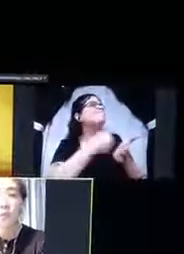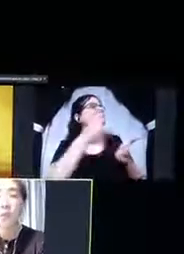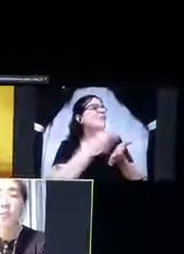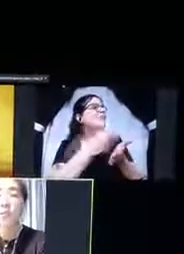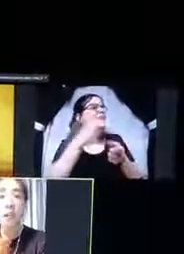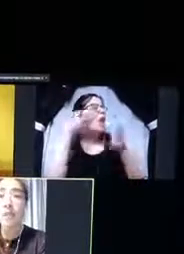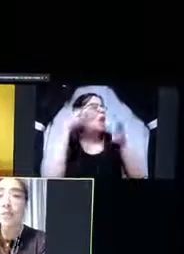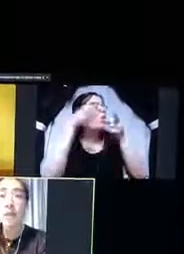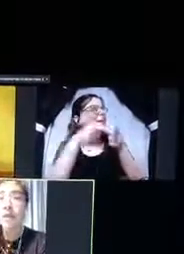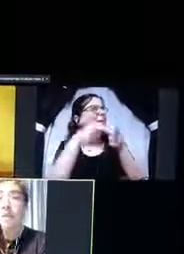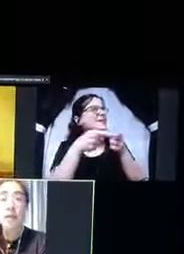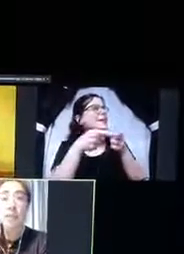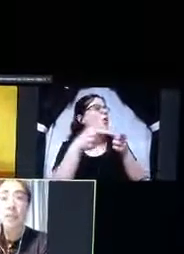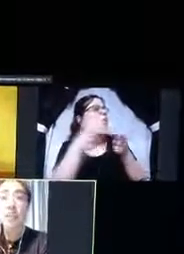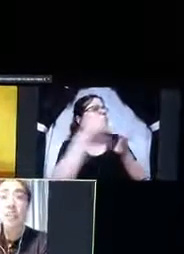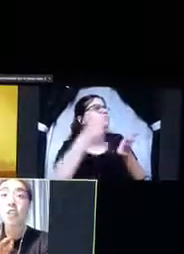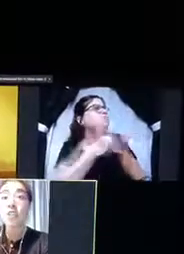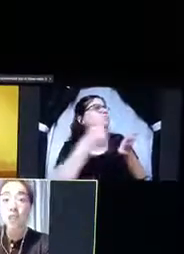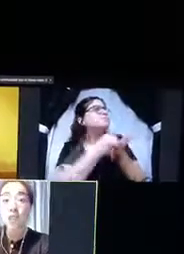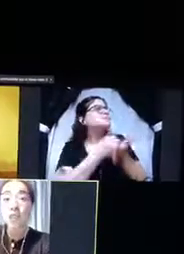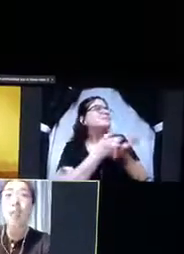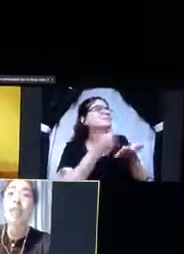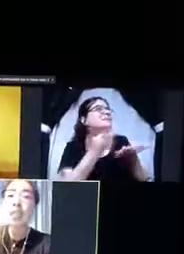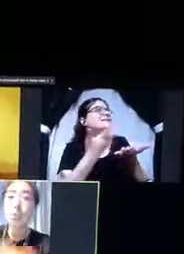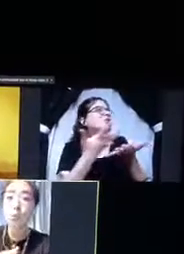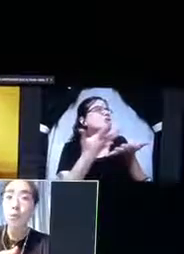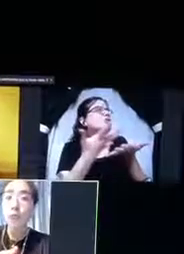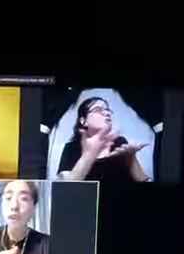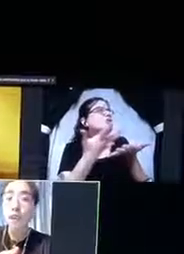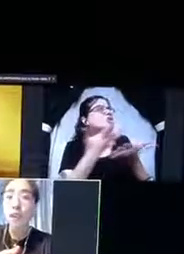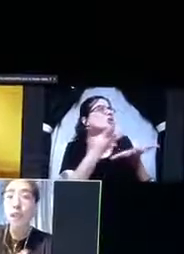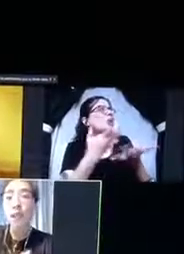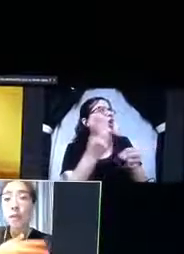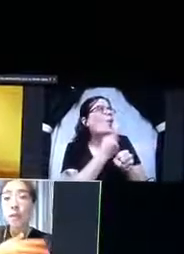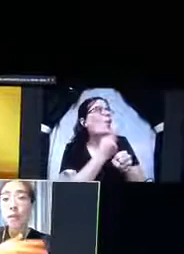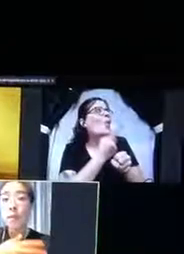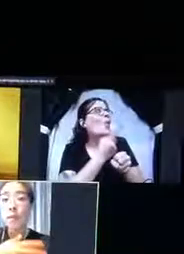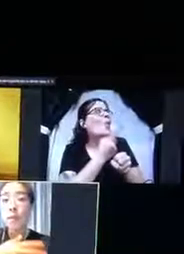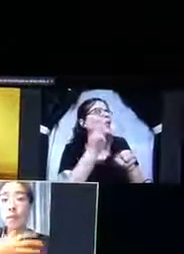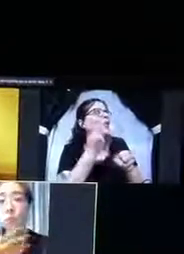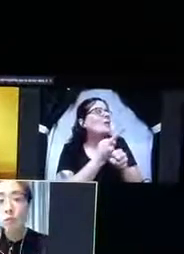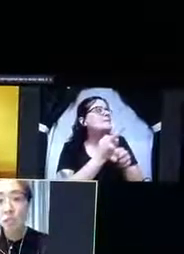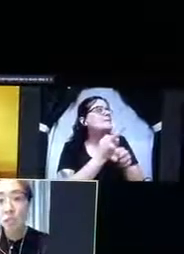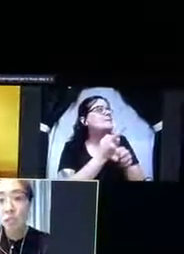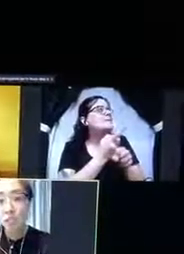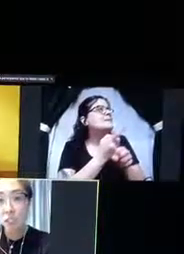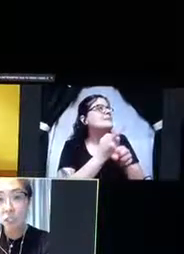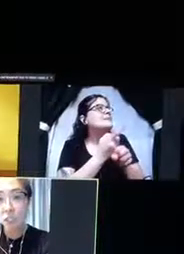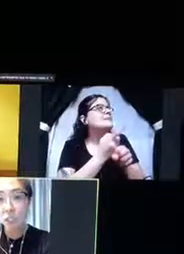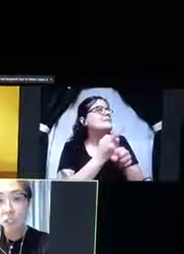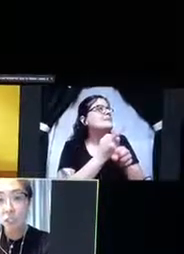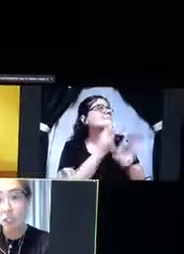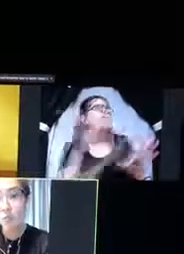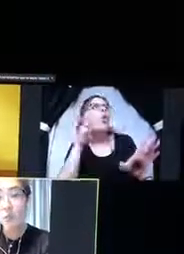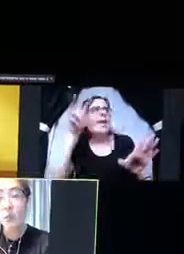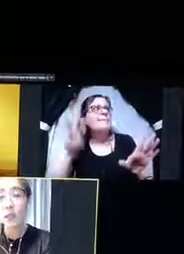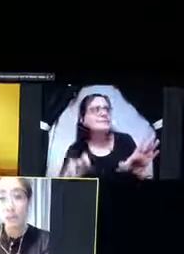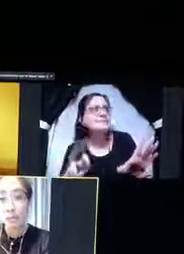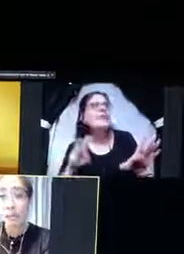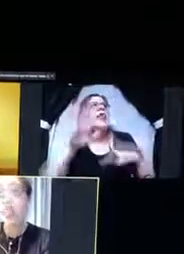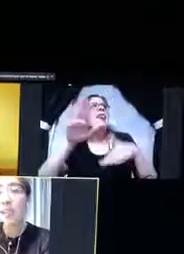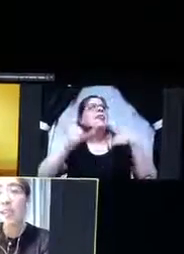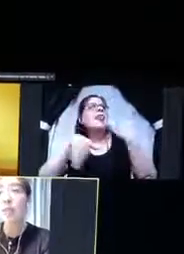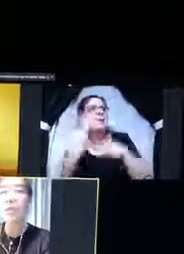objetivo chiquito, déjame ver a ver qué pasa. Y si no sé, ir y estudiar, porque hay muchas artículos